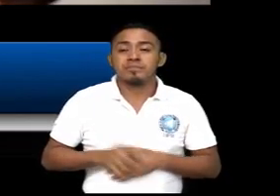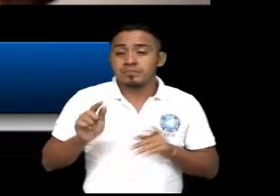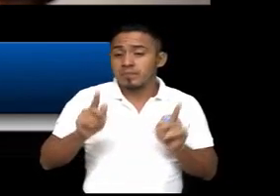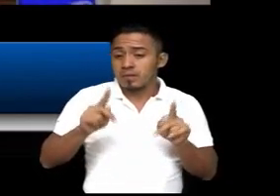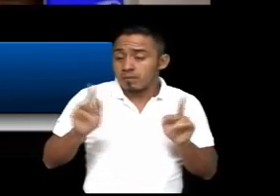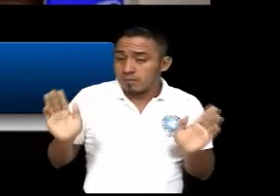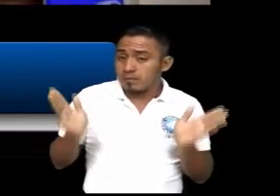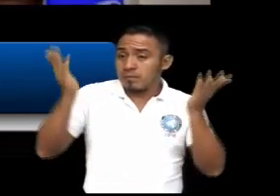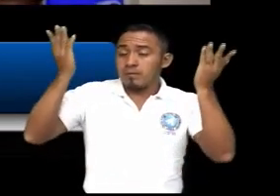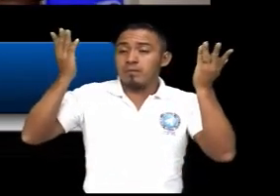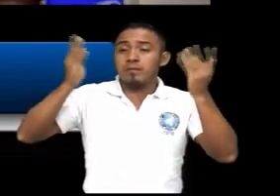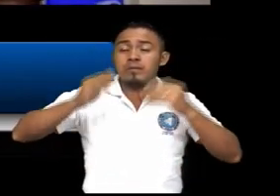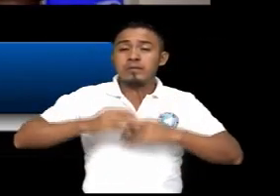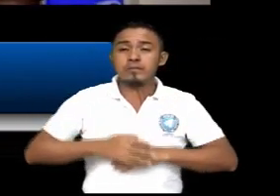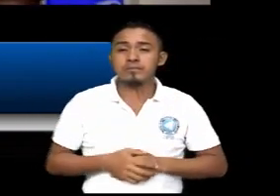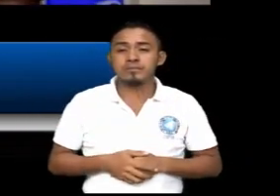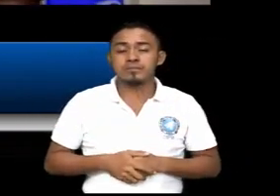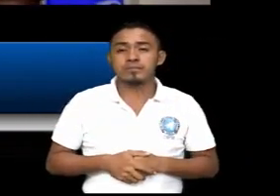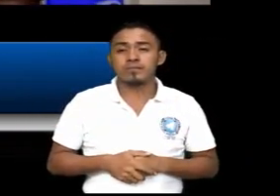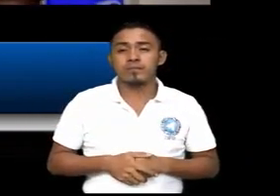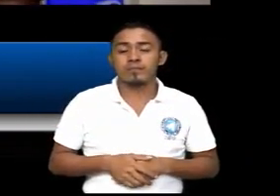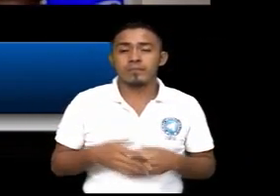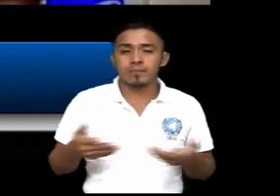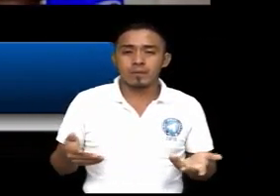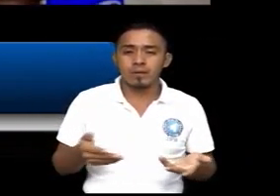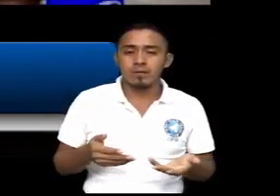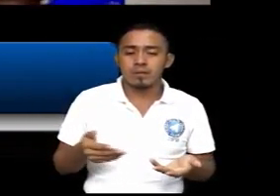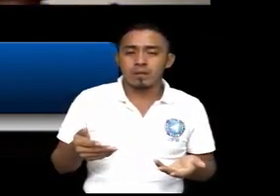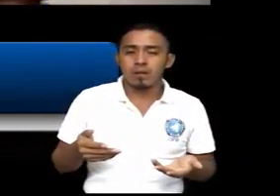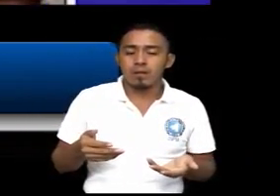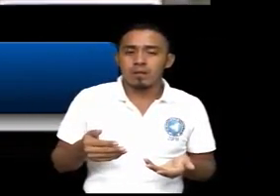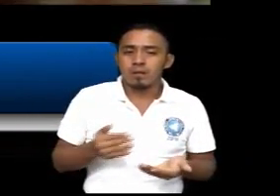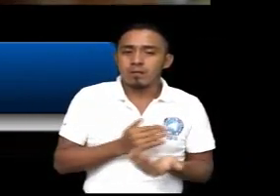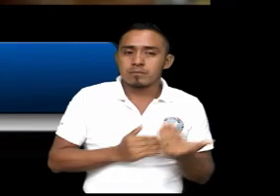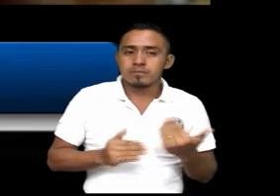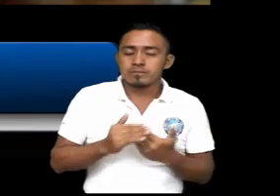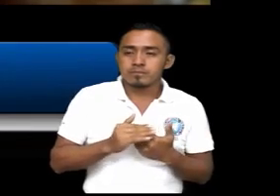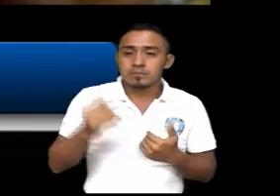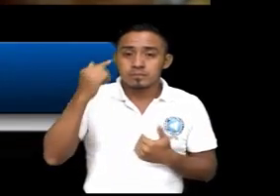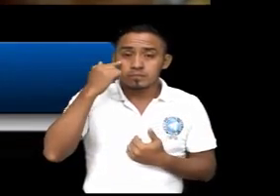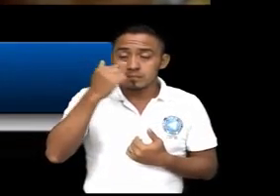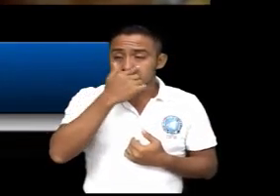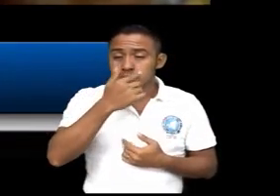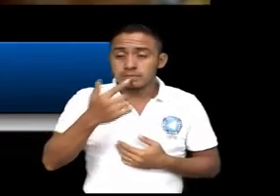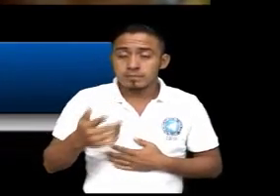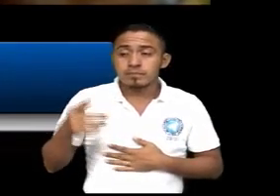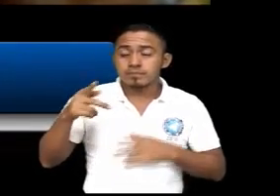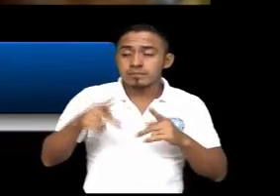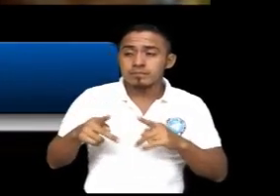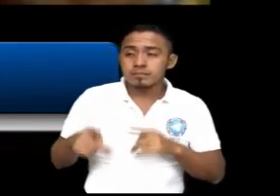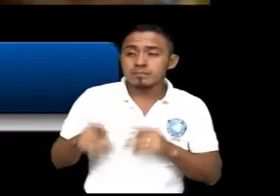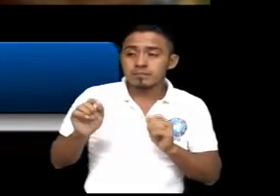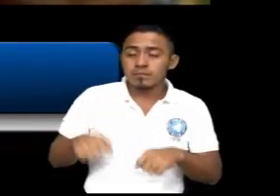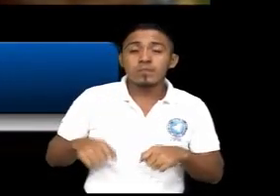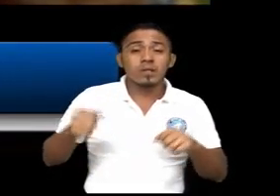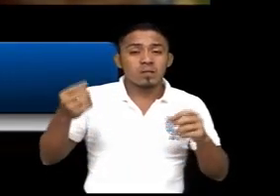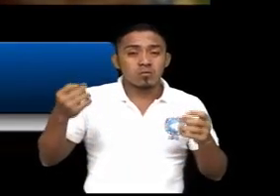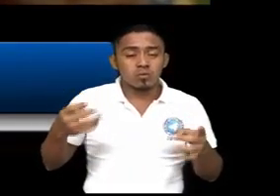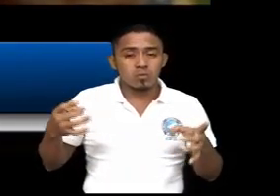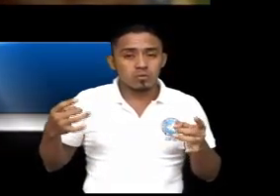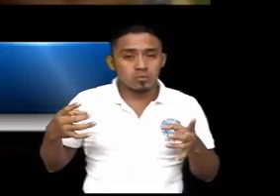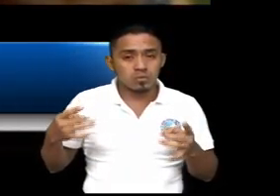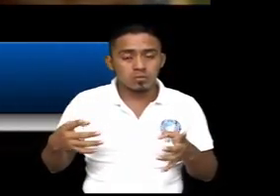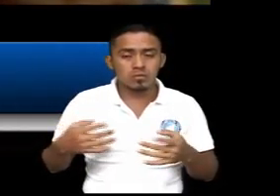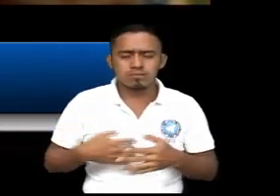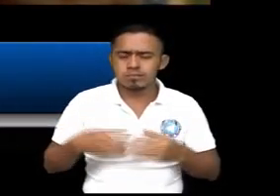mayores de edad, usted sabe que el principal síntoma y más malo es la visión, pero este paciente se puede quejar de